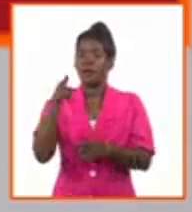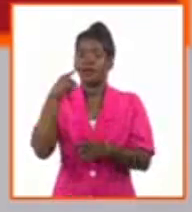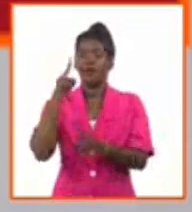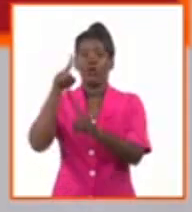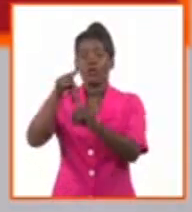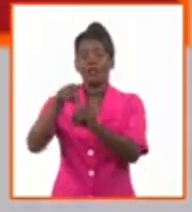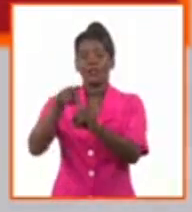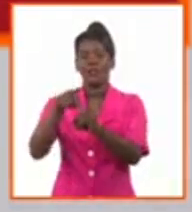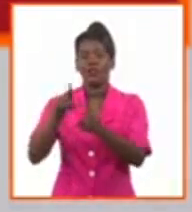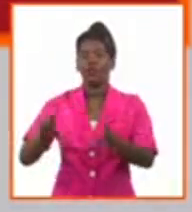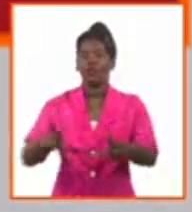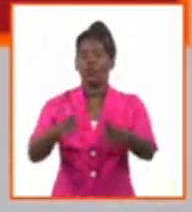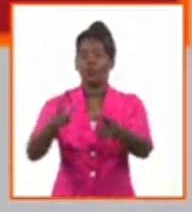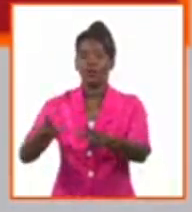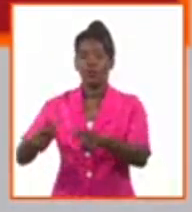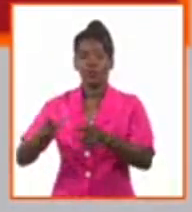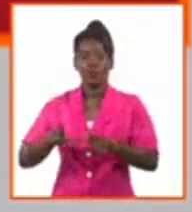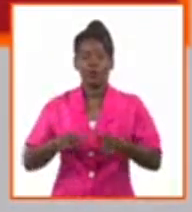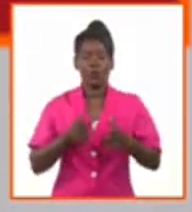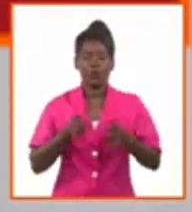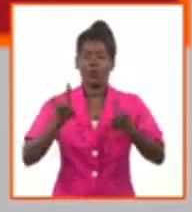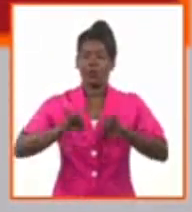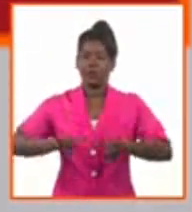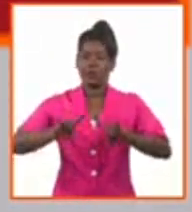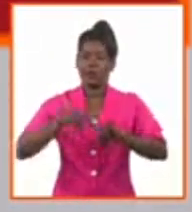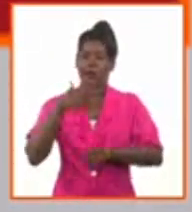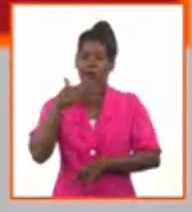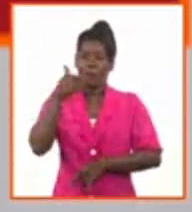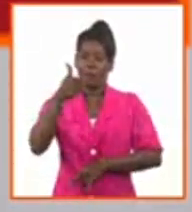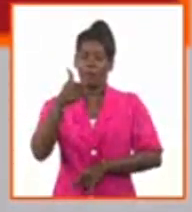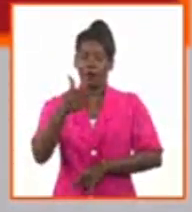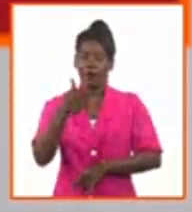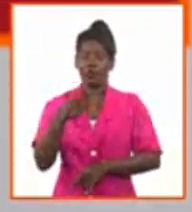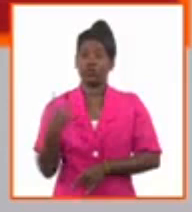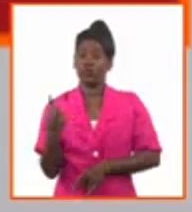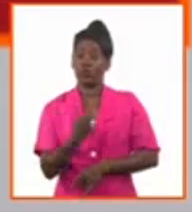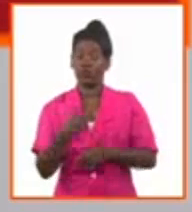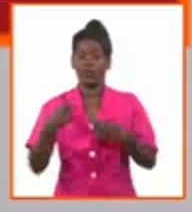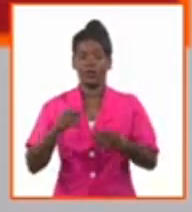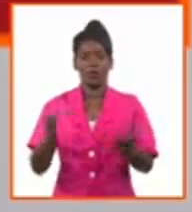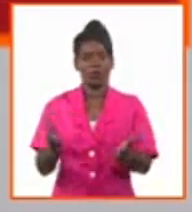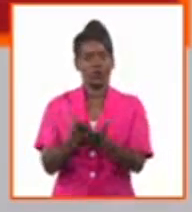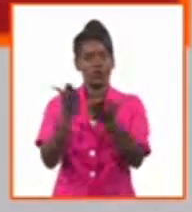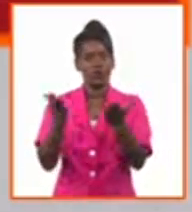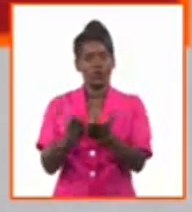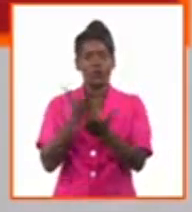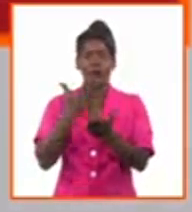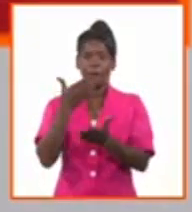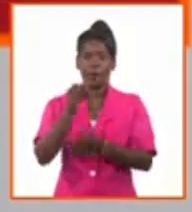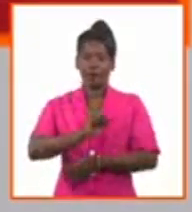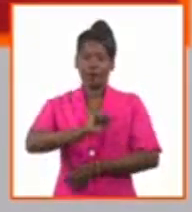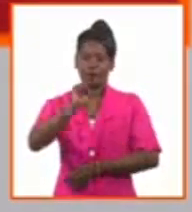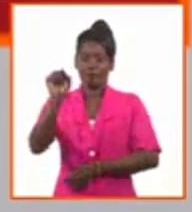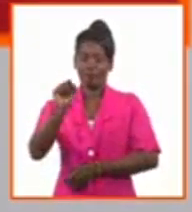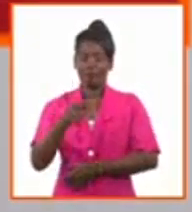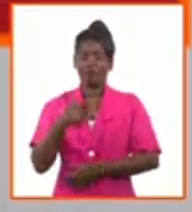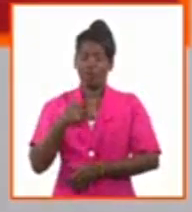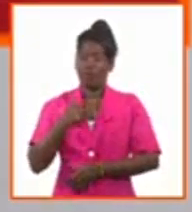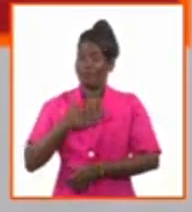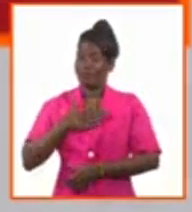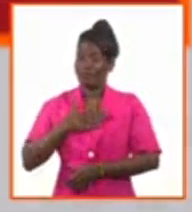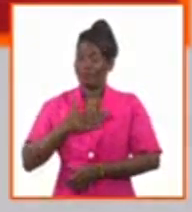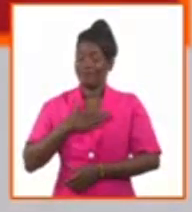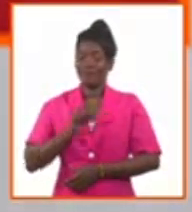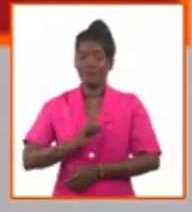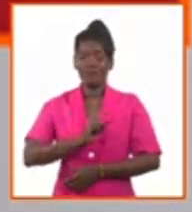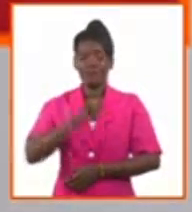juvenilmente, por así decirlo, de manera universitaria, una casa de altos estudios, como tengo el placer de decir que pertenezco a la Universidad de Pinar del